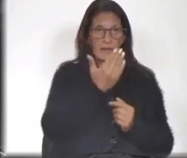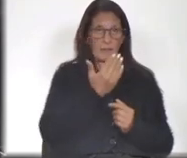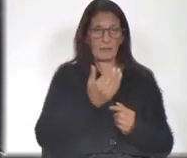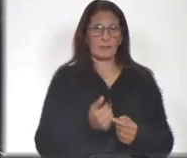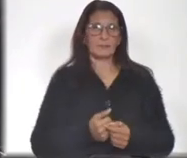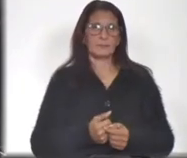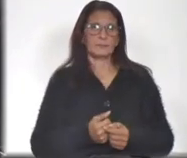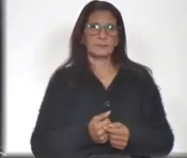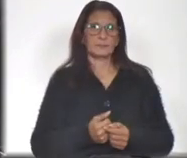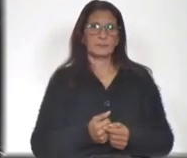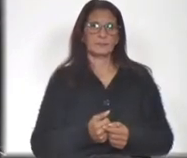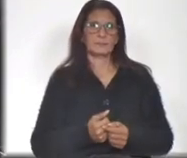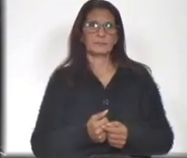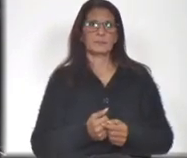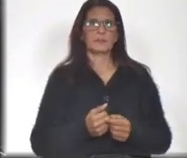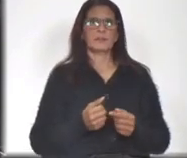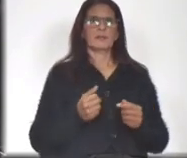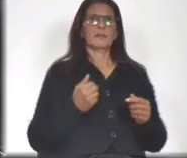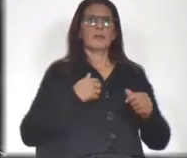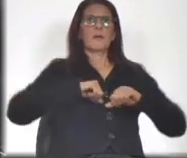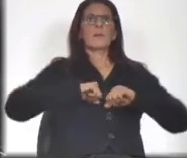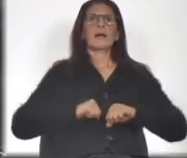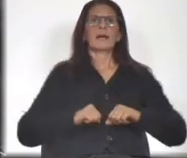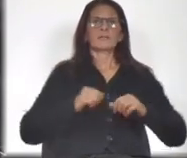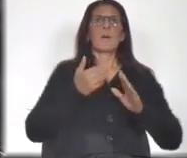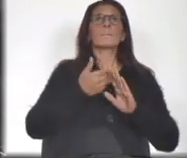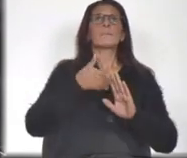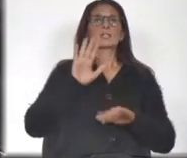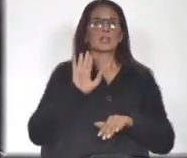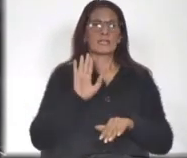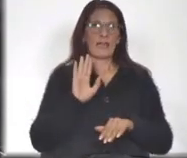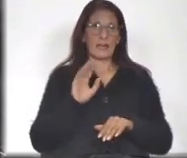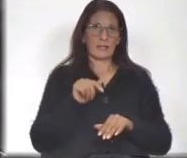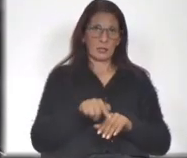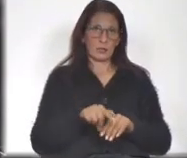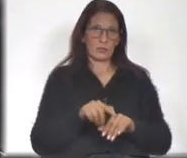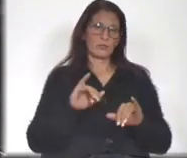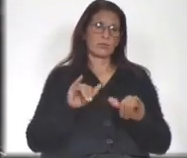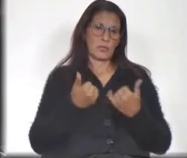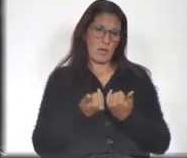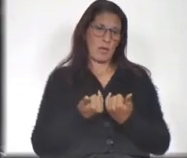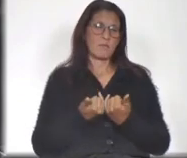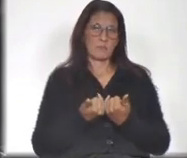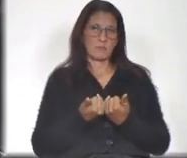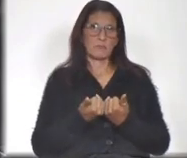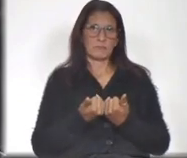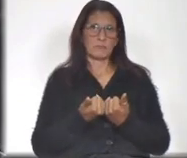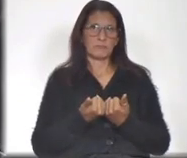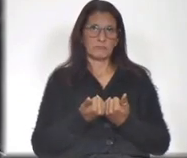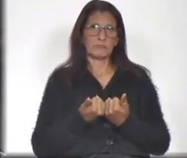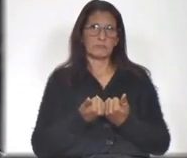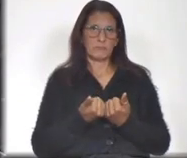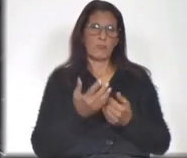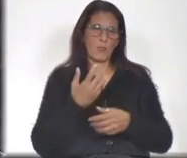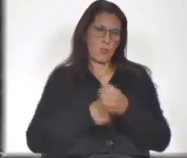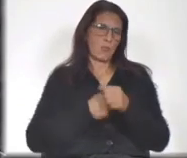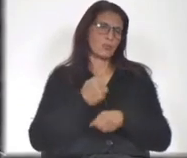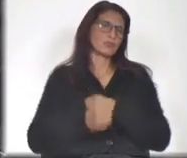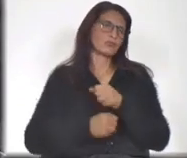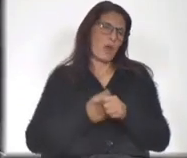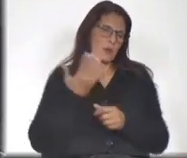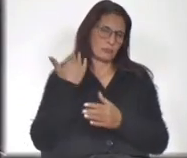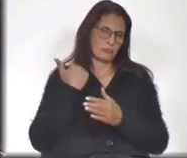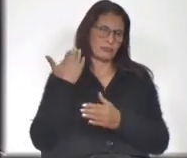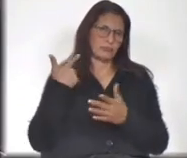Amplio, la bancada del partido mayoritario, ya desde muchos años,